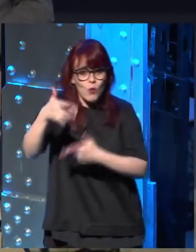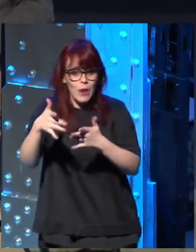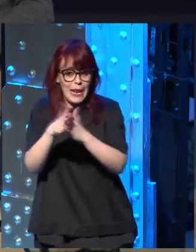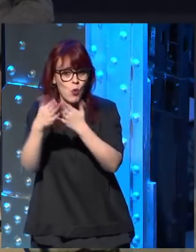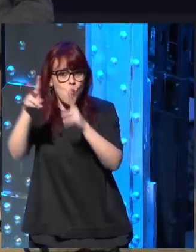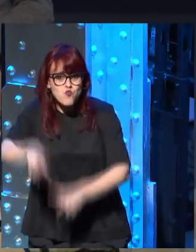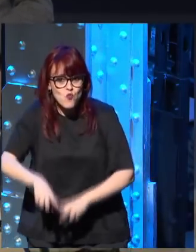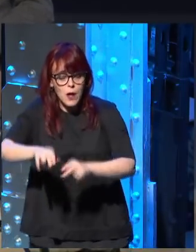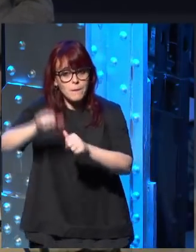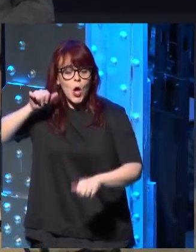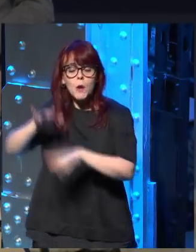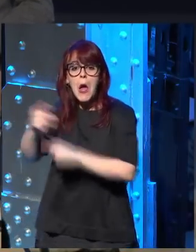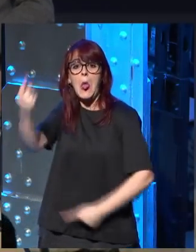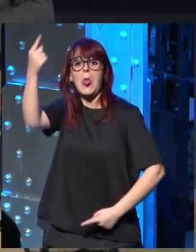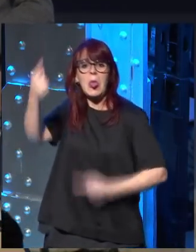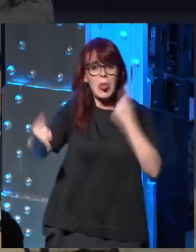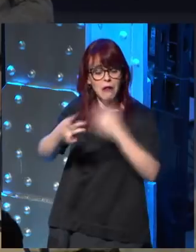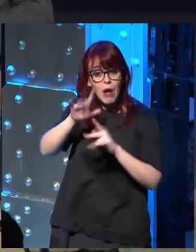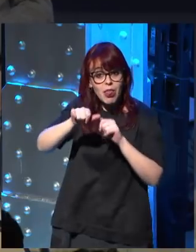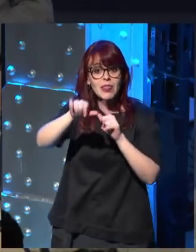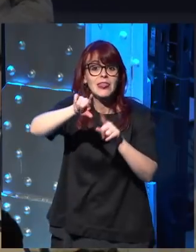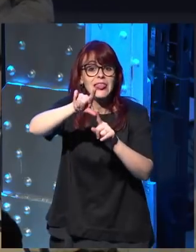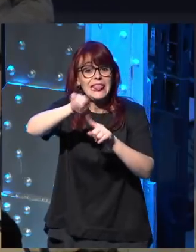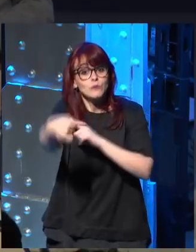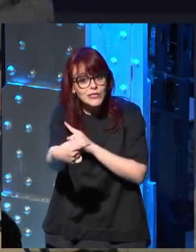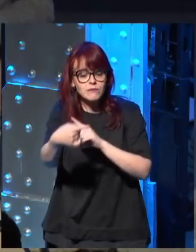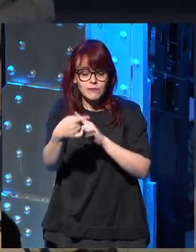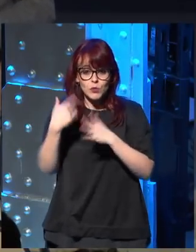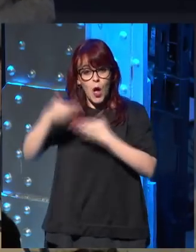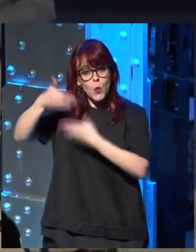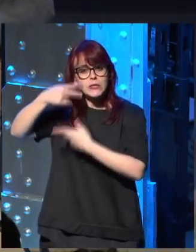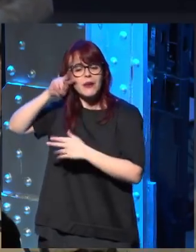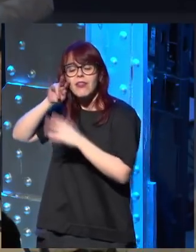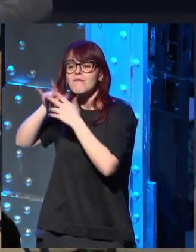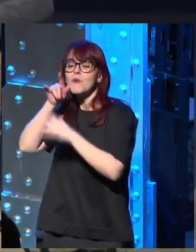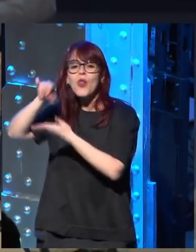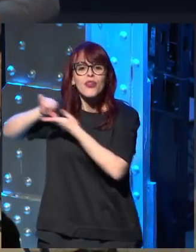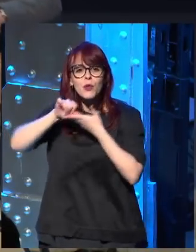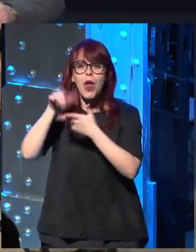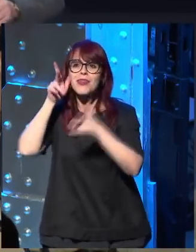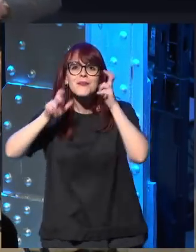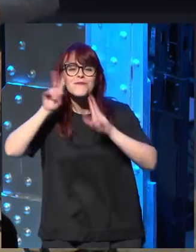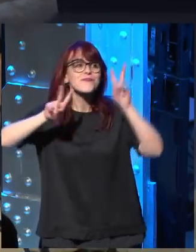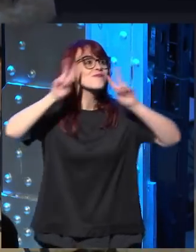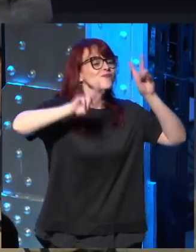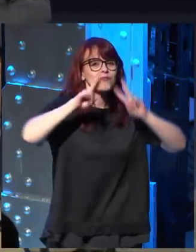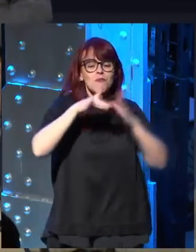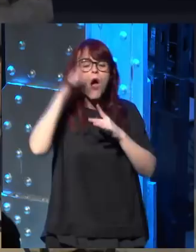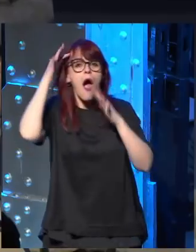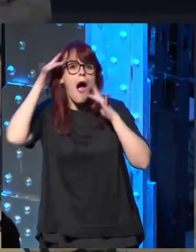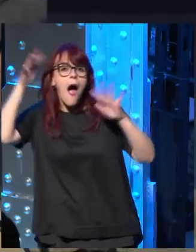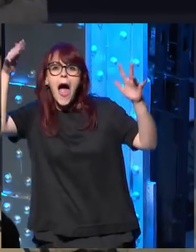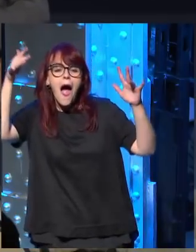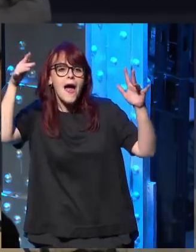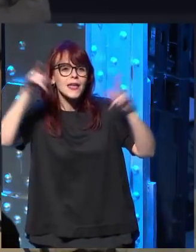libro, solo muy tardíamente, ¿no? Pero entonces esta gente va por la ciudad, no va contemplando en abstracto, ¿no?